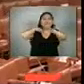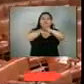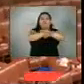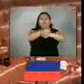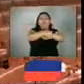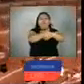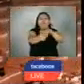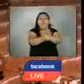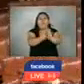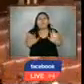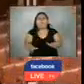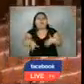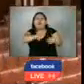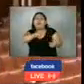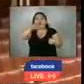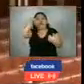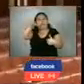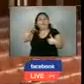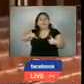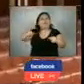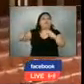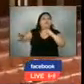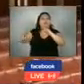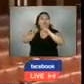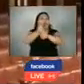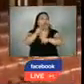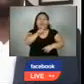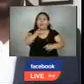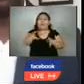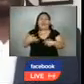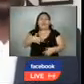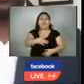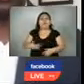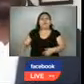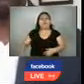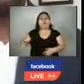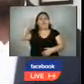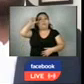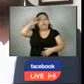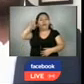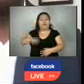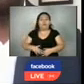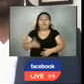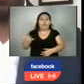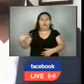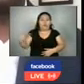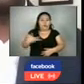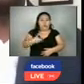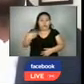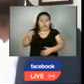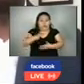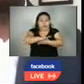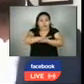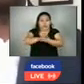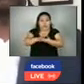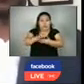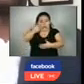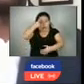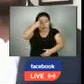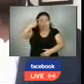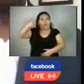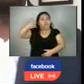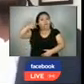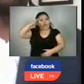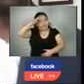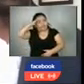evitar que el Senado confirmara la victoria de Joe Biden en las urnas. Tenemos que sanar y sanamos recordando,